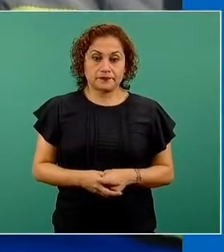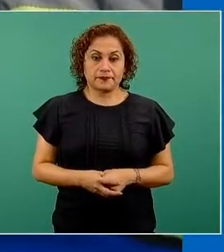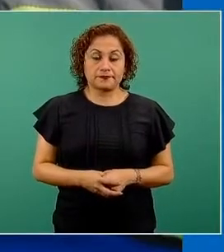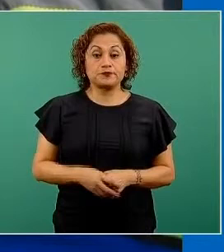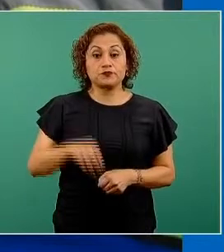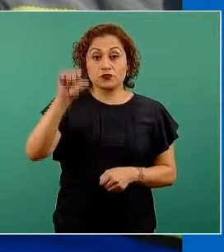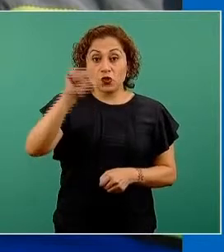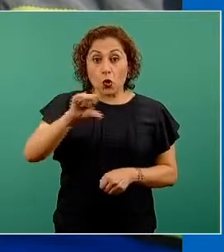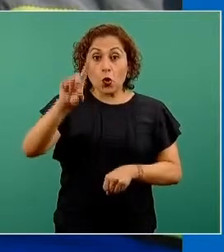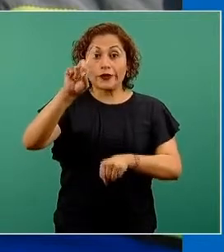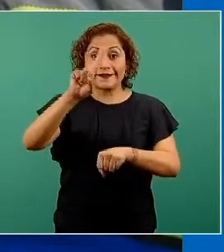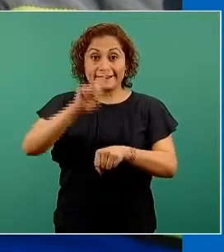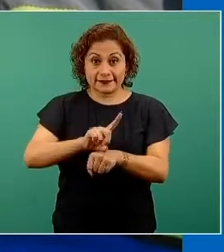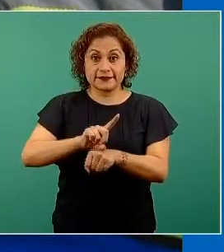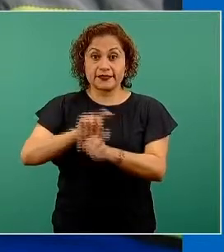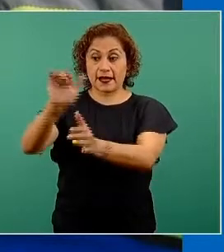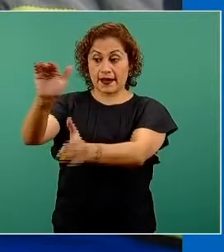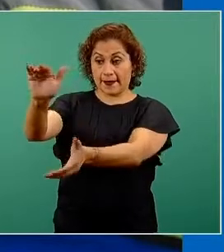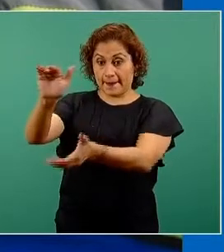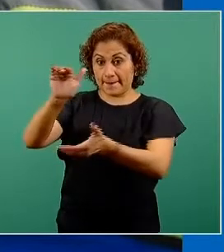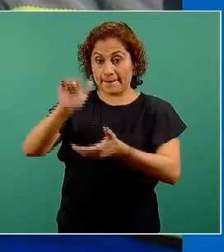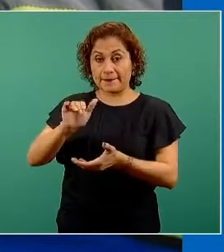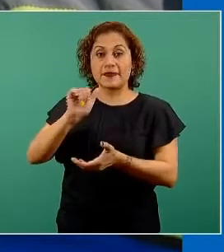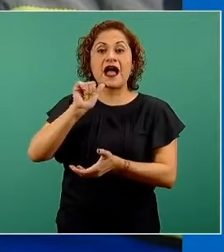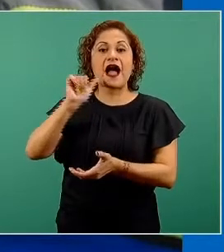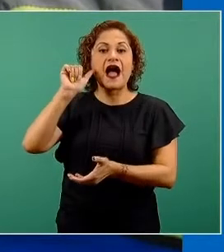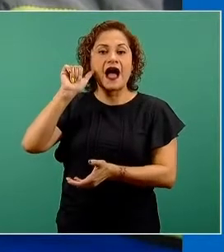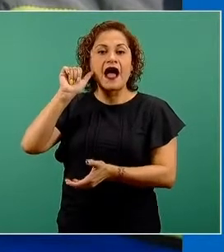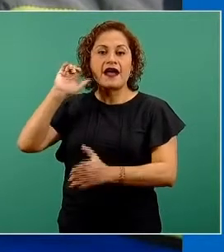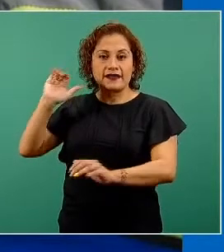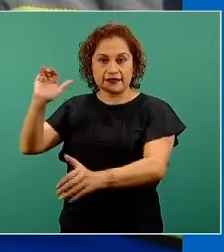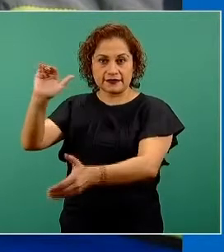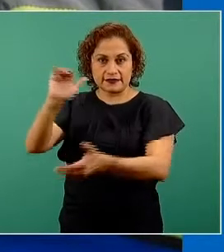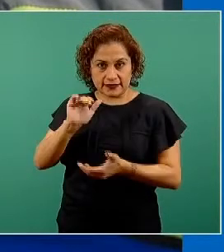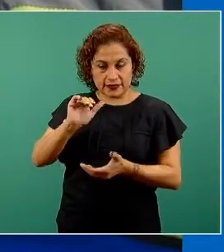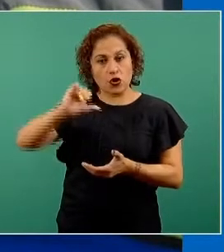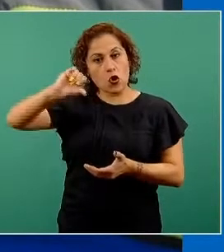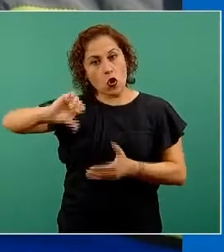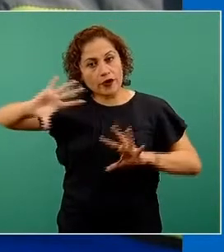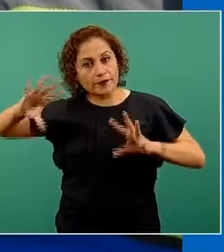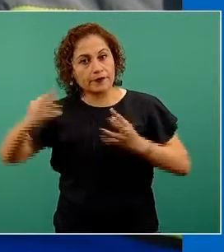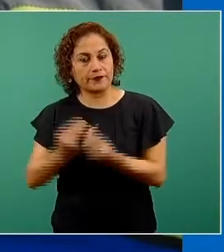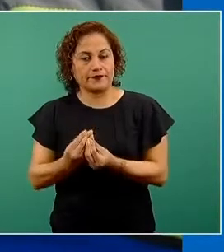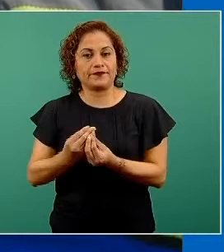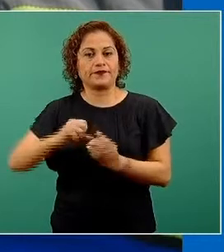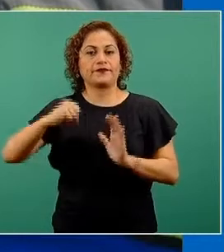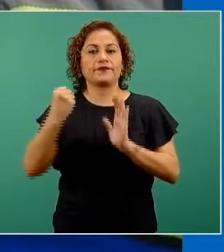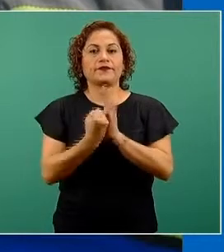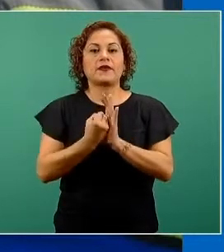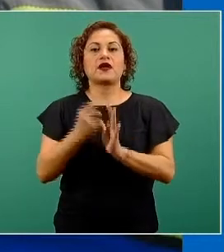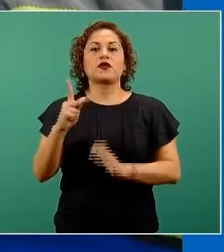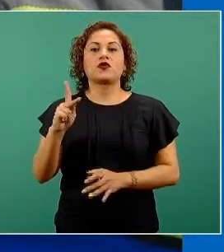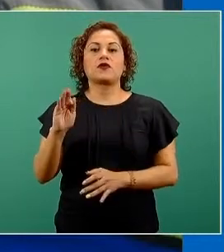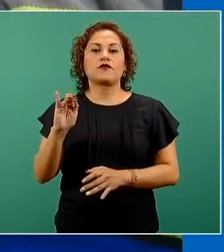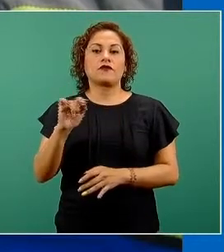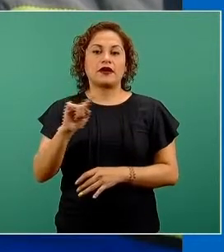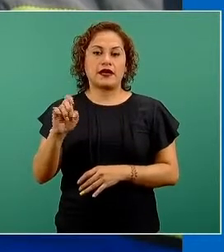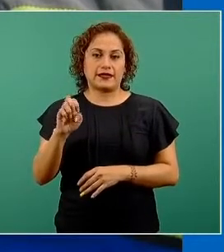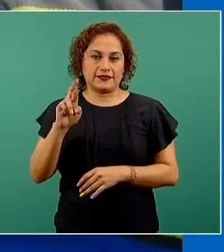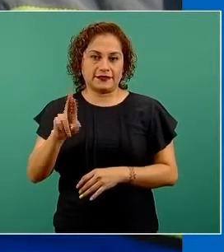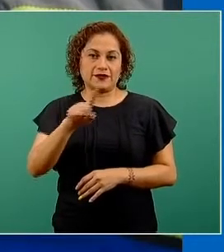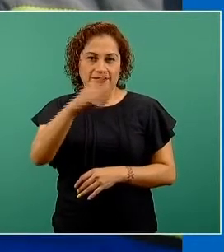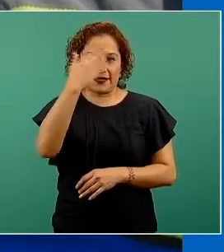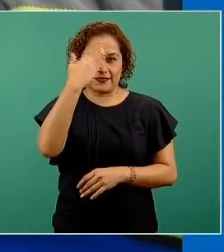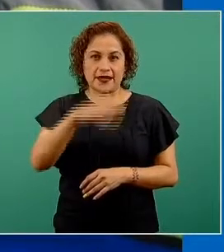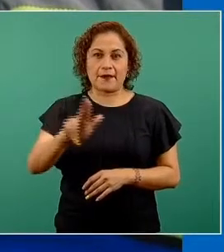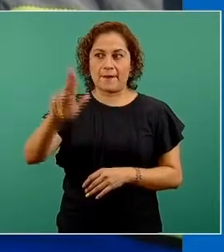Hoy recibimos el complemento del embarque de ayer de Pfizer Como saben, ya los martes del Pulso de la Salud recibimos